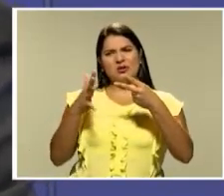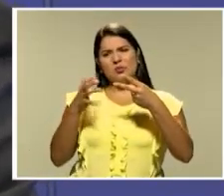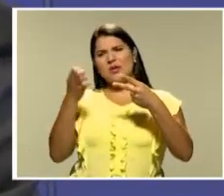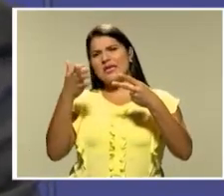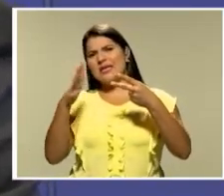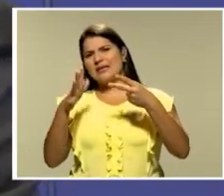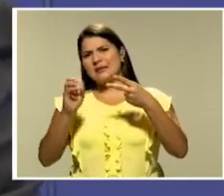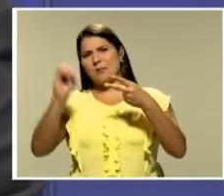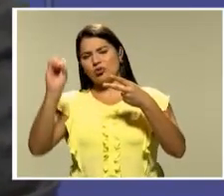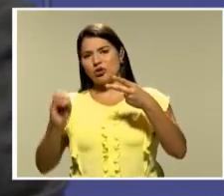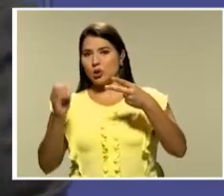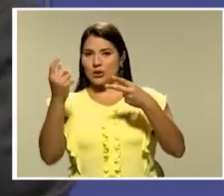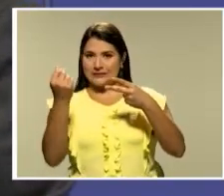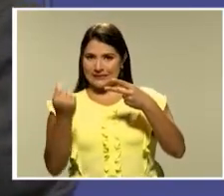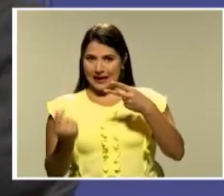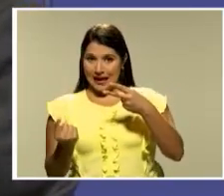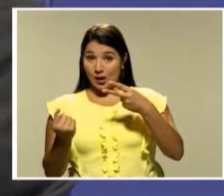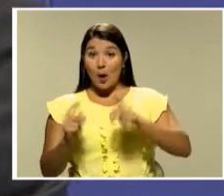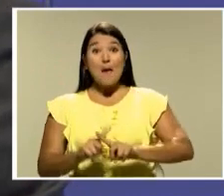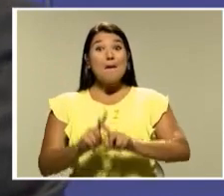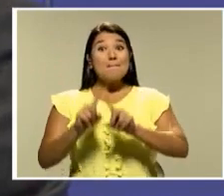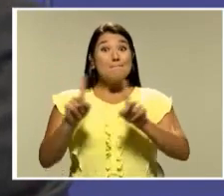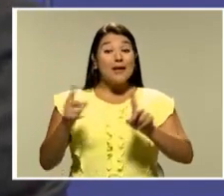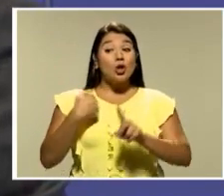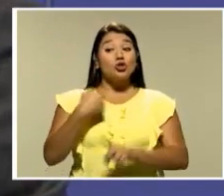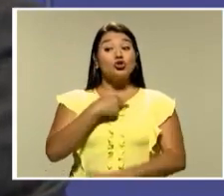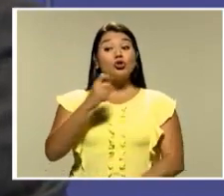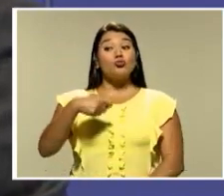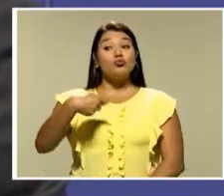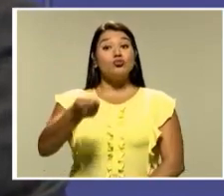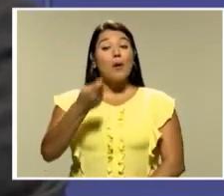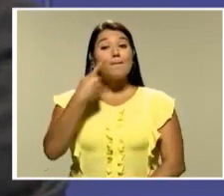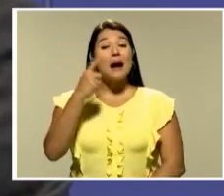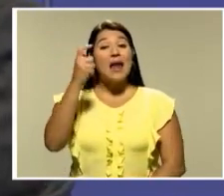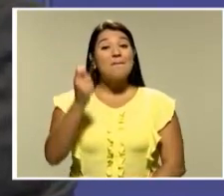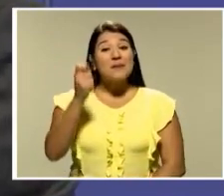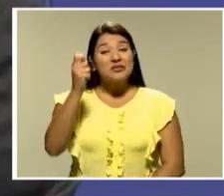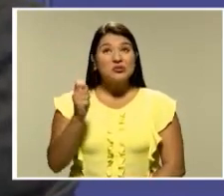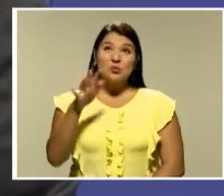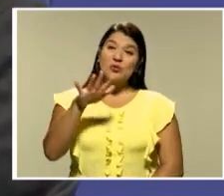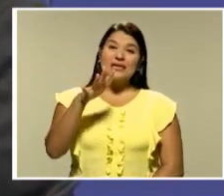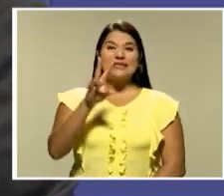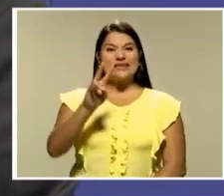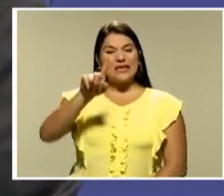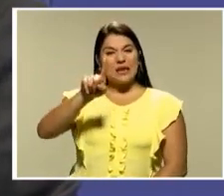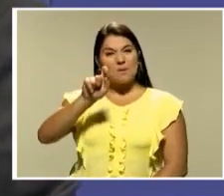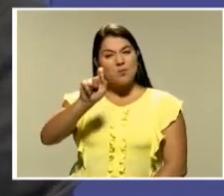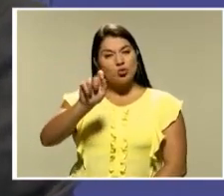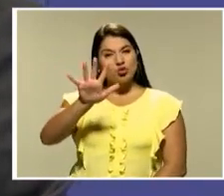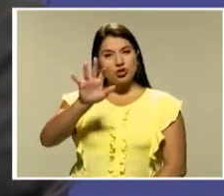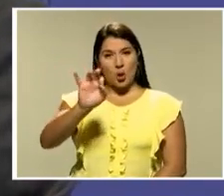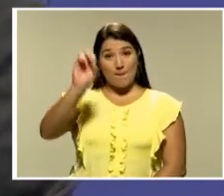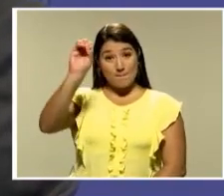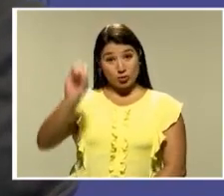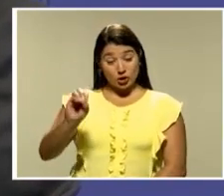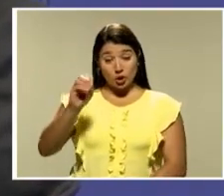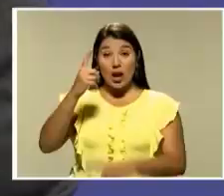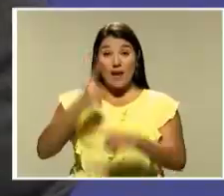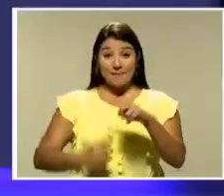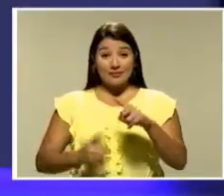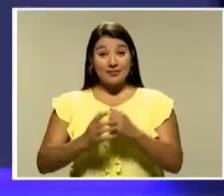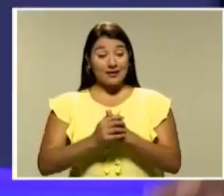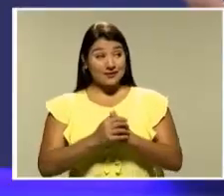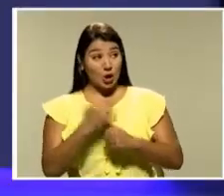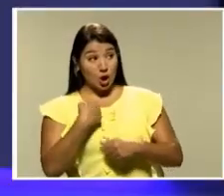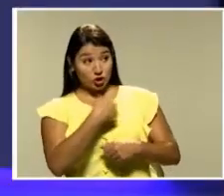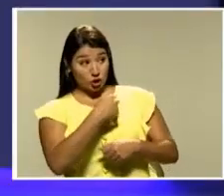15% de su salario, pero pensiones históricamente se llevaba 7,5%, era la mitad. De lo que aportábamos